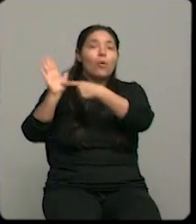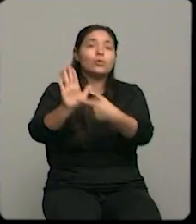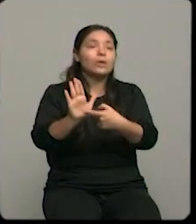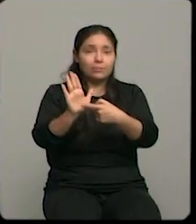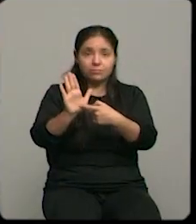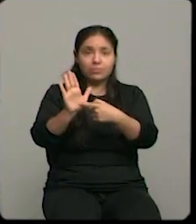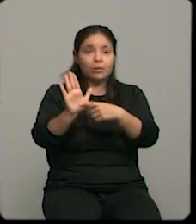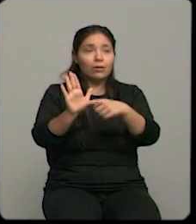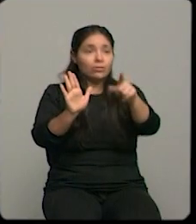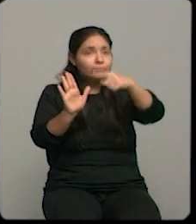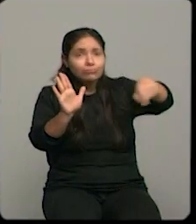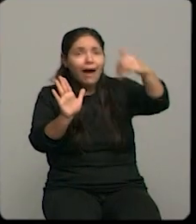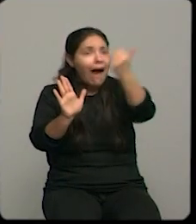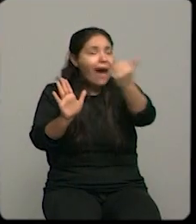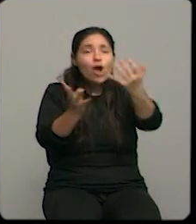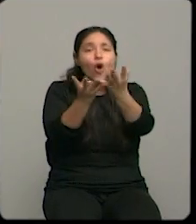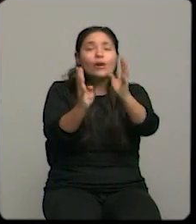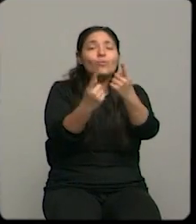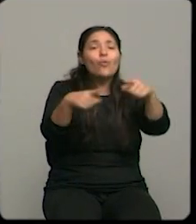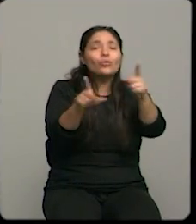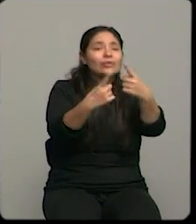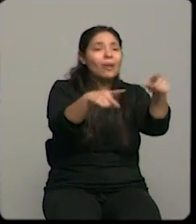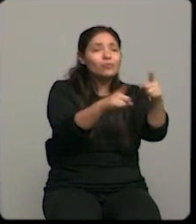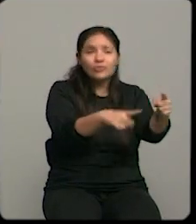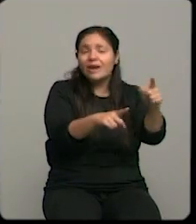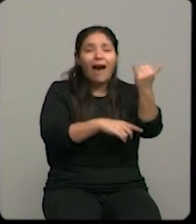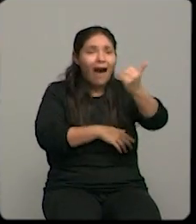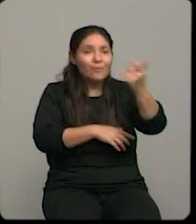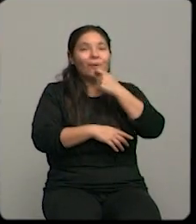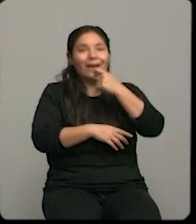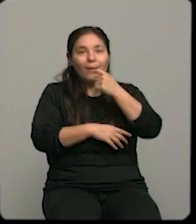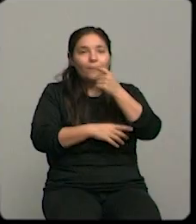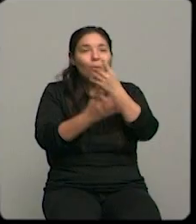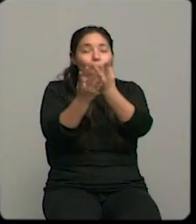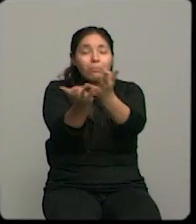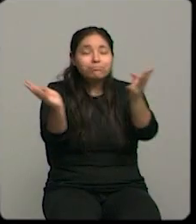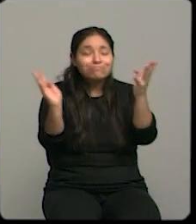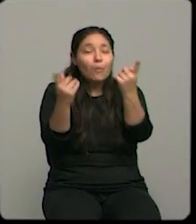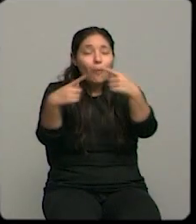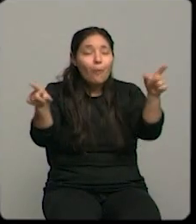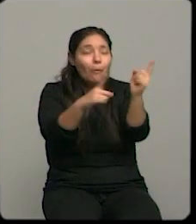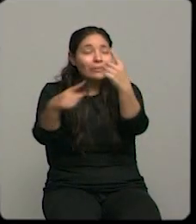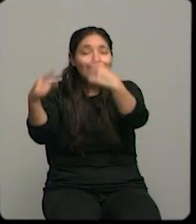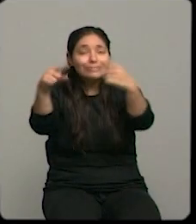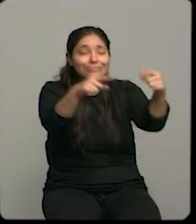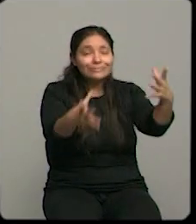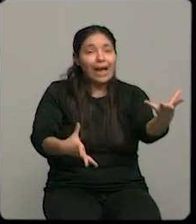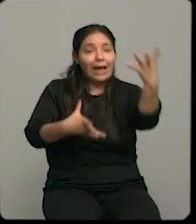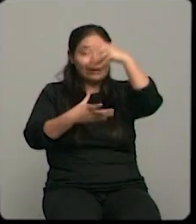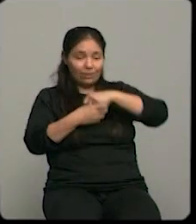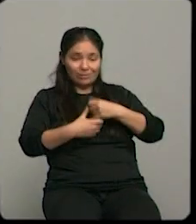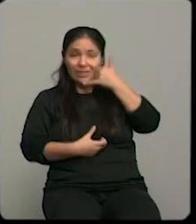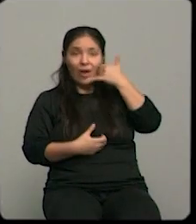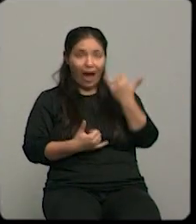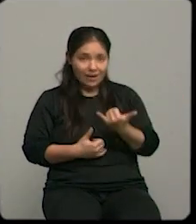tiene una orquesta en su bolsillo. ¿Cómo en sería? Estos aparatitos bien. que se llaman celulares. Entonces, desde un ringtone, la música de una publicidad,